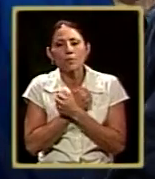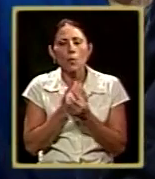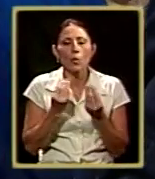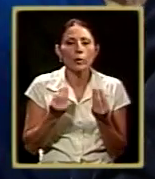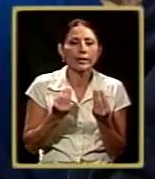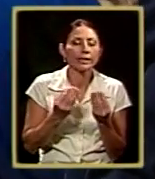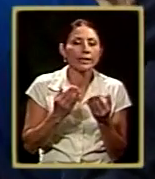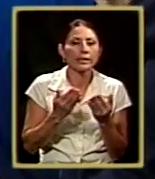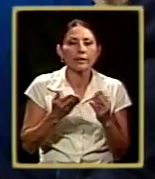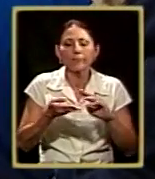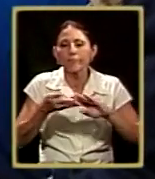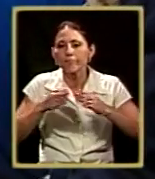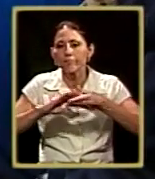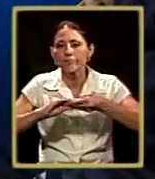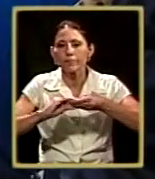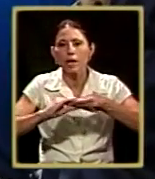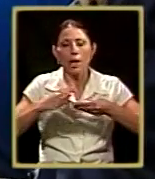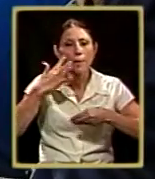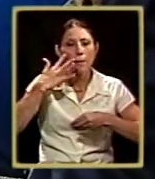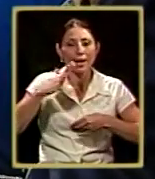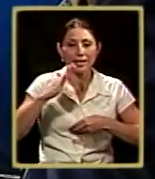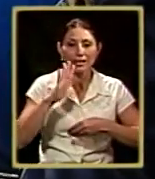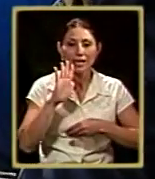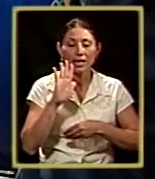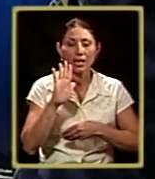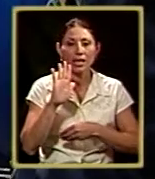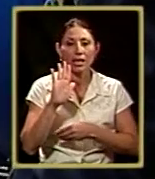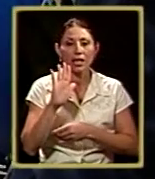que esa experiencia le tocó